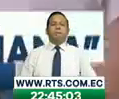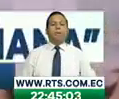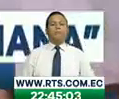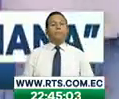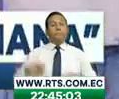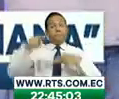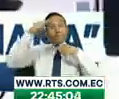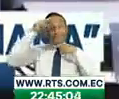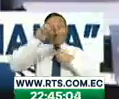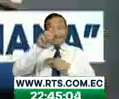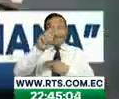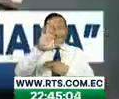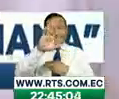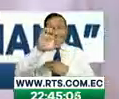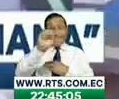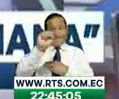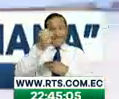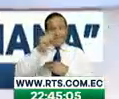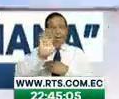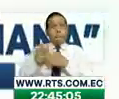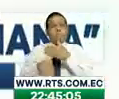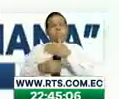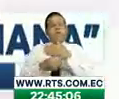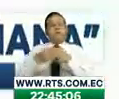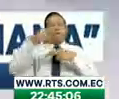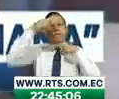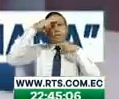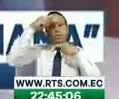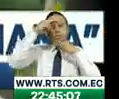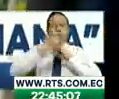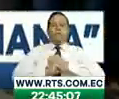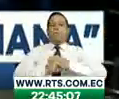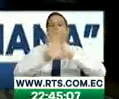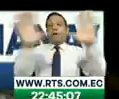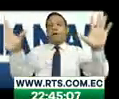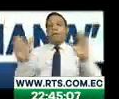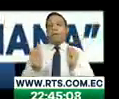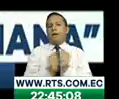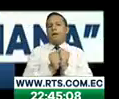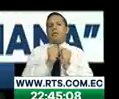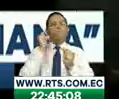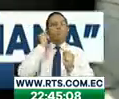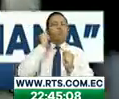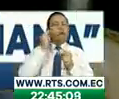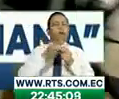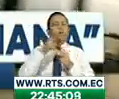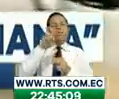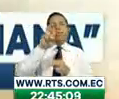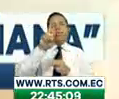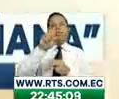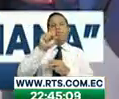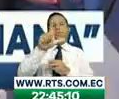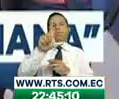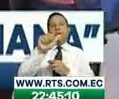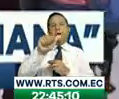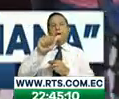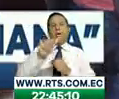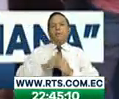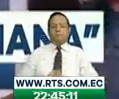RTS estrena Noticias de la Mañana con Úrsula Estrengue, revista informativa y de entretenimiento.